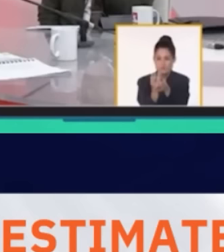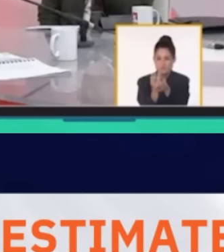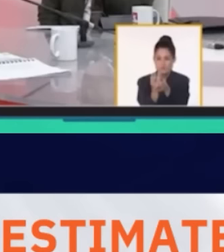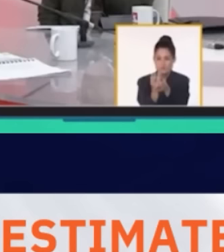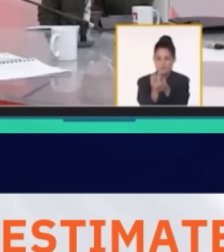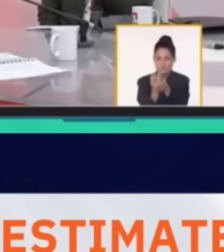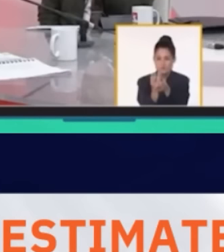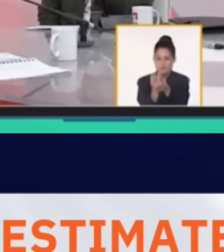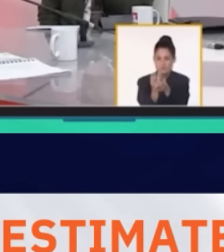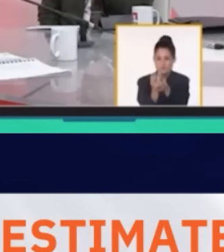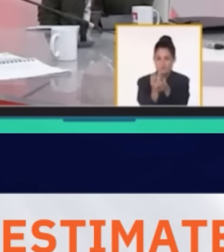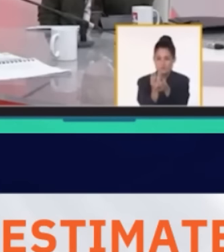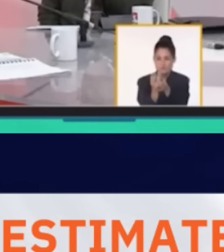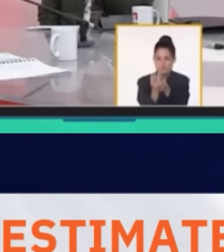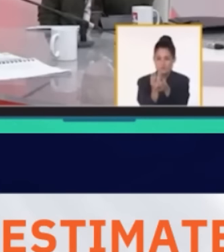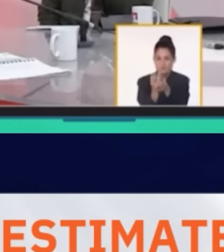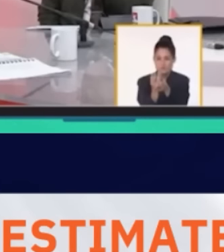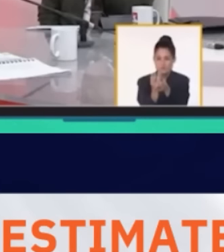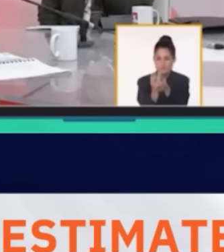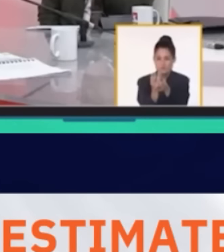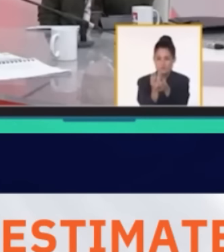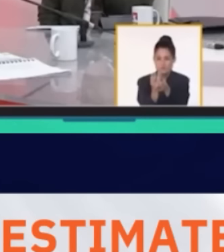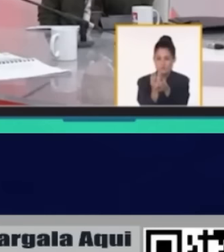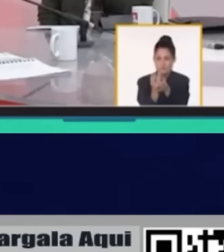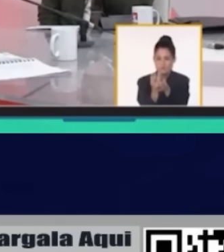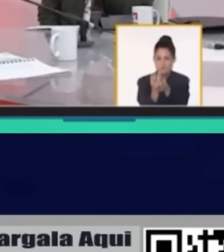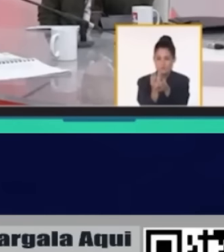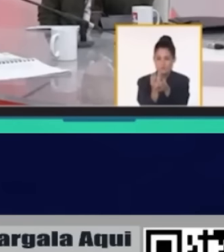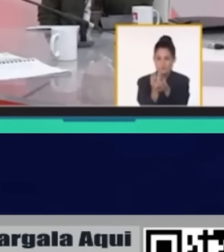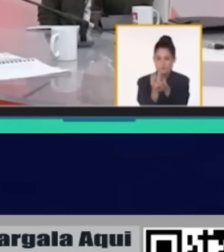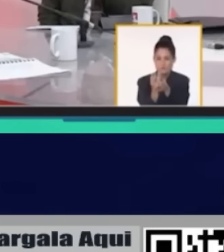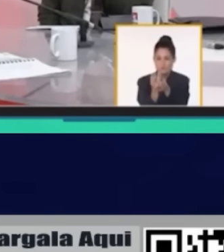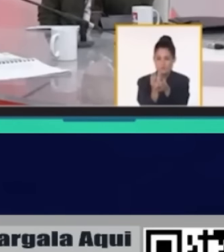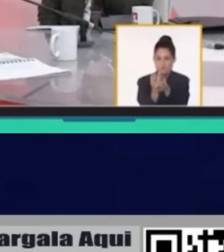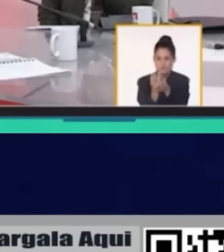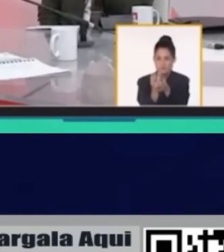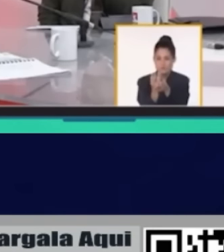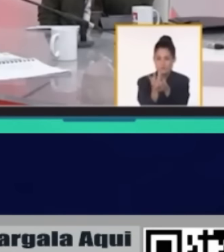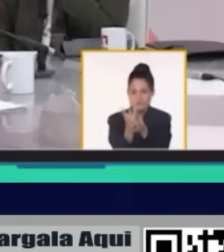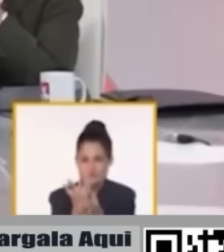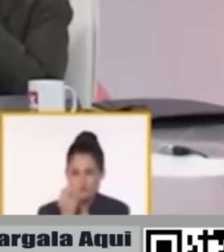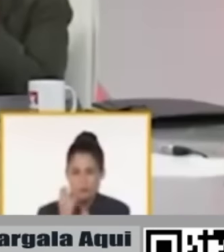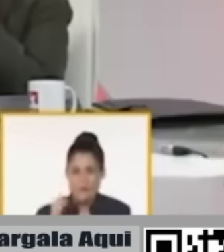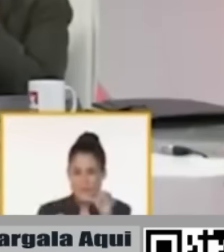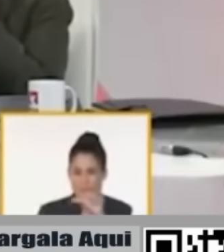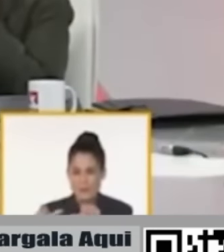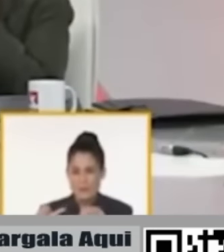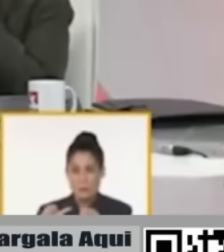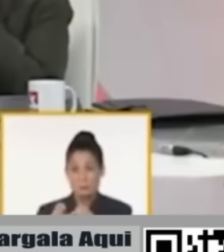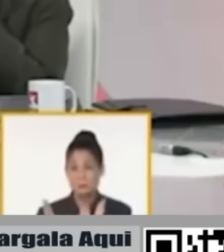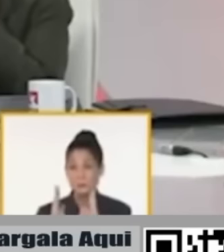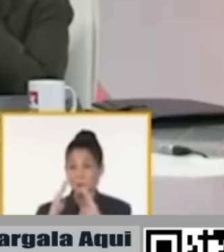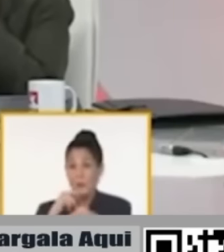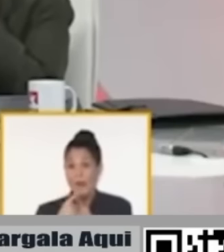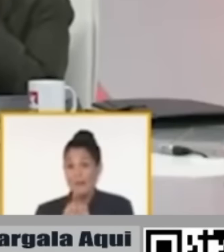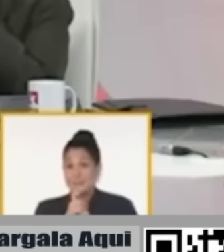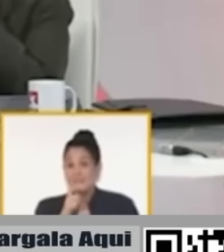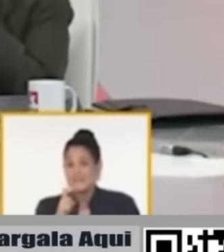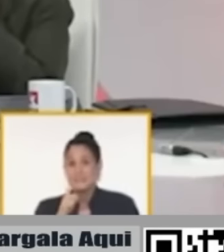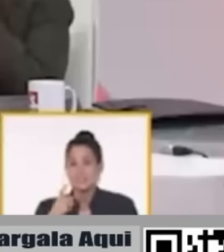vamos a seguir escuchando al ministro que tiene buenas Perlas para nosotros es un programa pequeño que la mantenemos